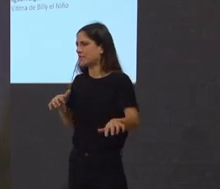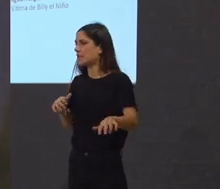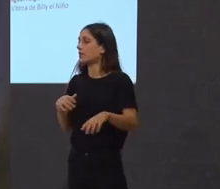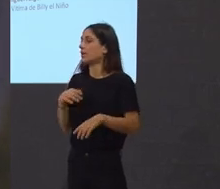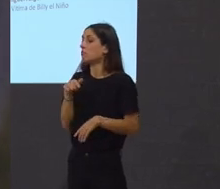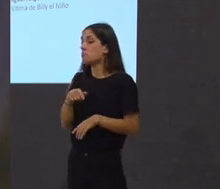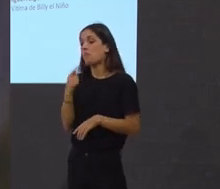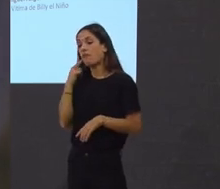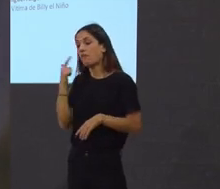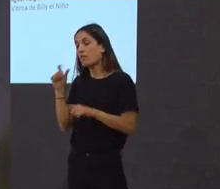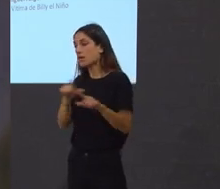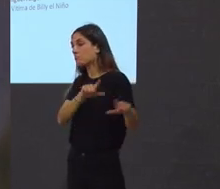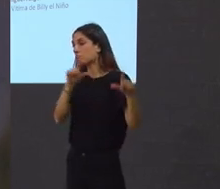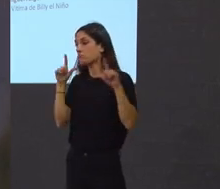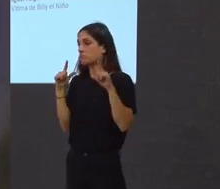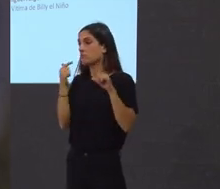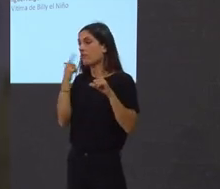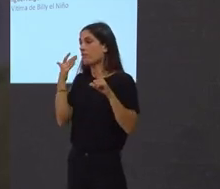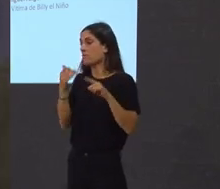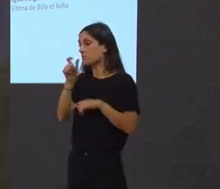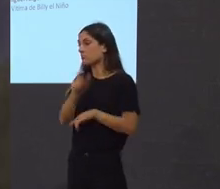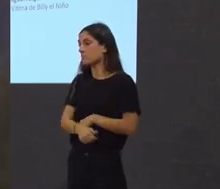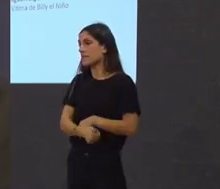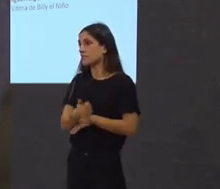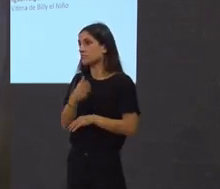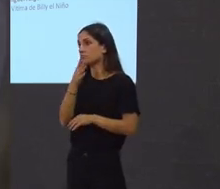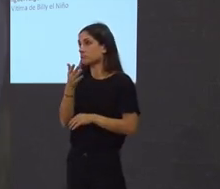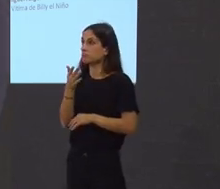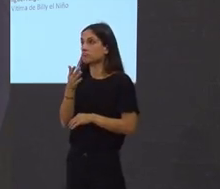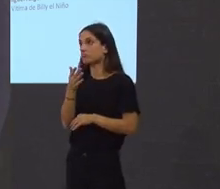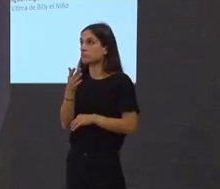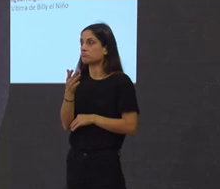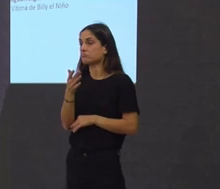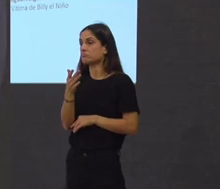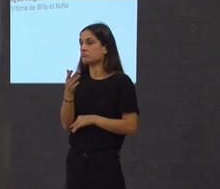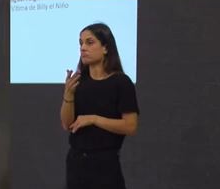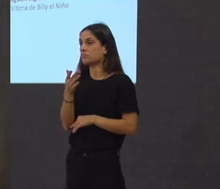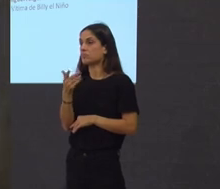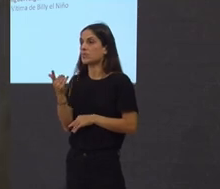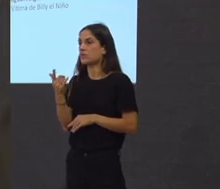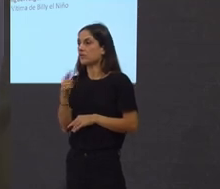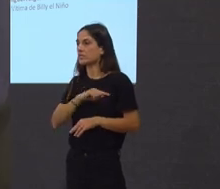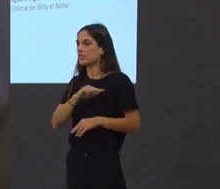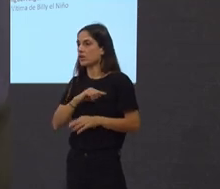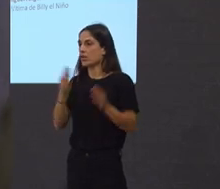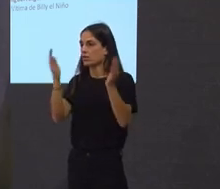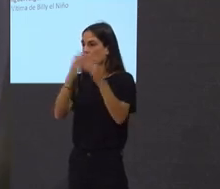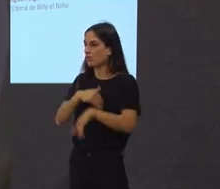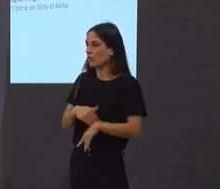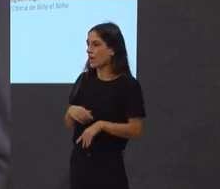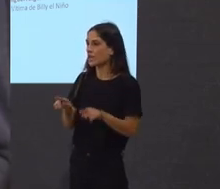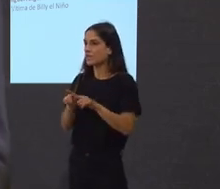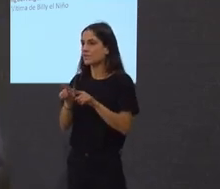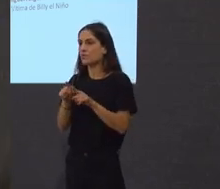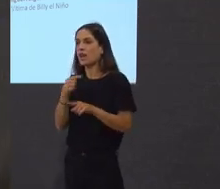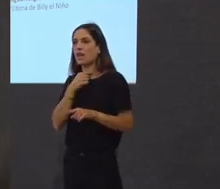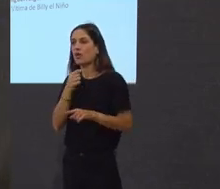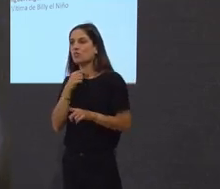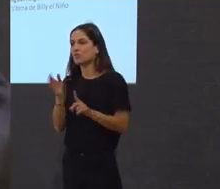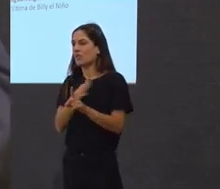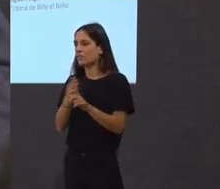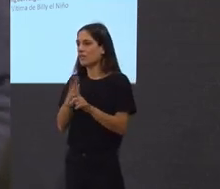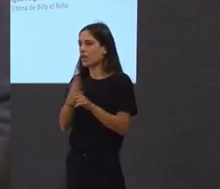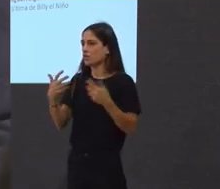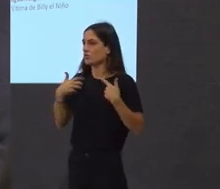quizás era el que se cruzó toda la verdad que el que tenía menos escrúpulos el que el hombre que gozaba o disfrutaba